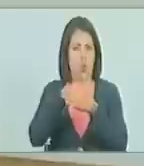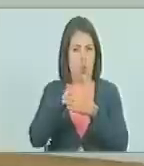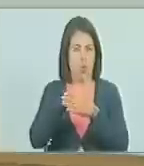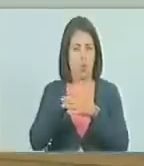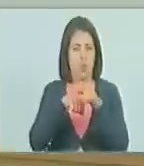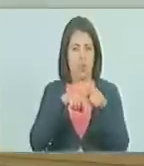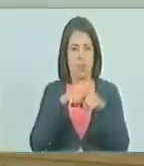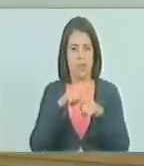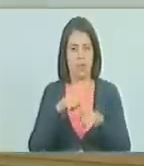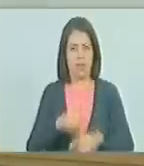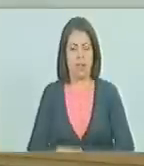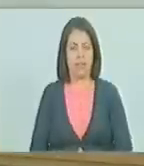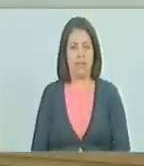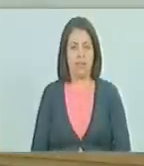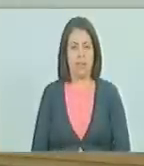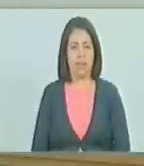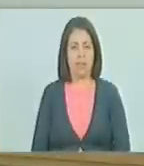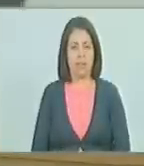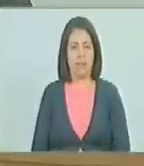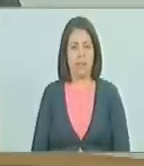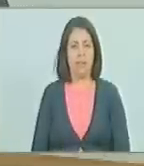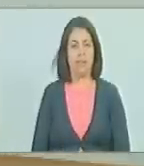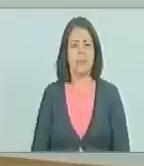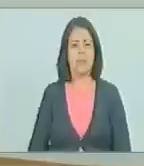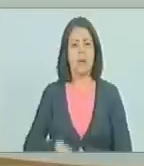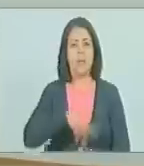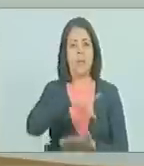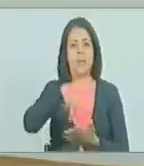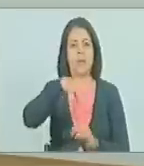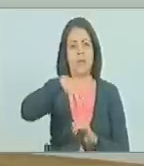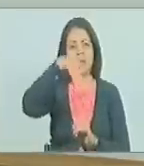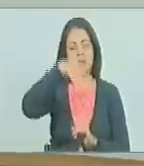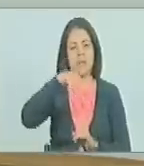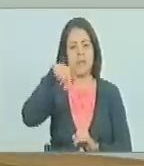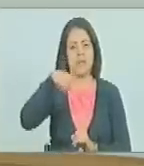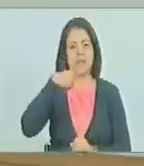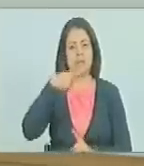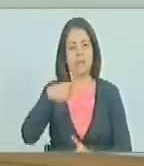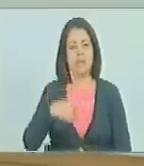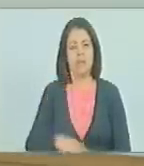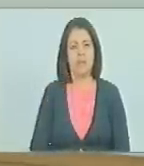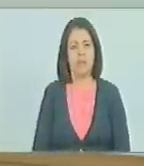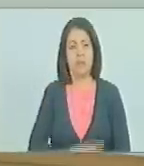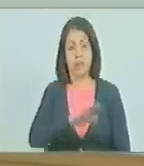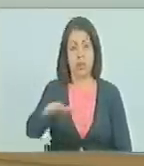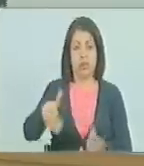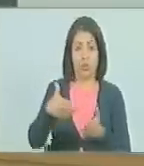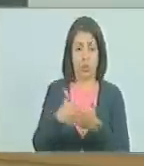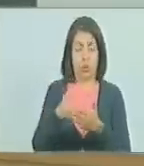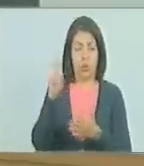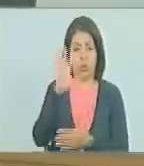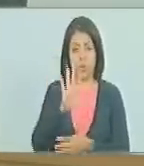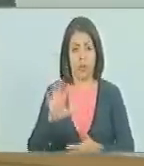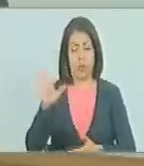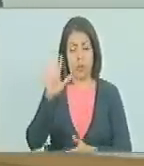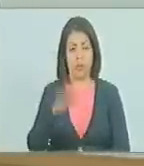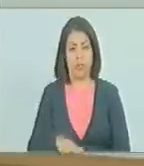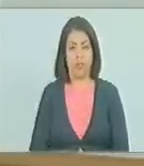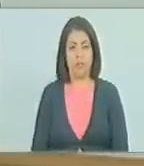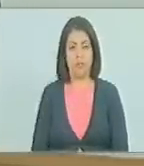plátanos en la Plaza Altamira, en el tribunal de Altamira. Toda Venezuela,